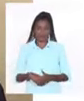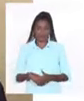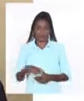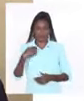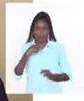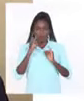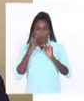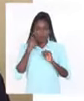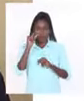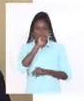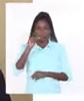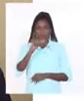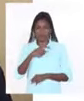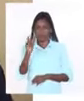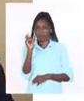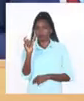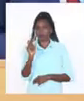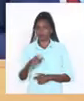fragmento de sus palabras.